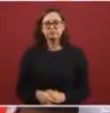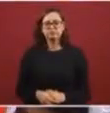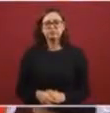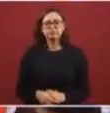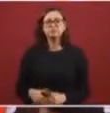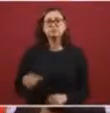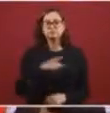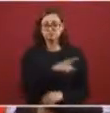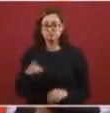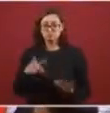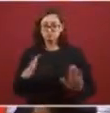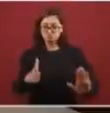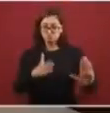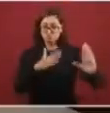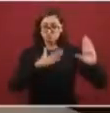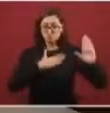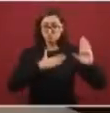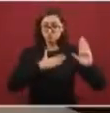honrarla